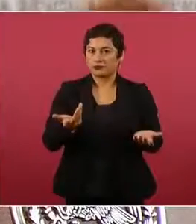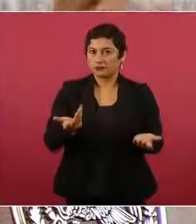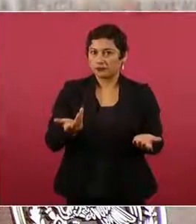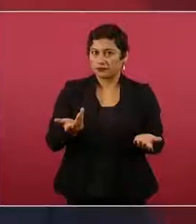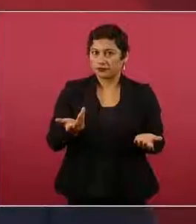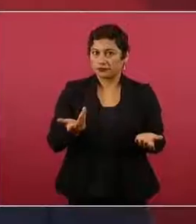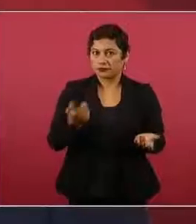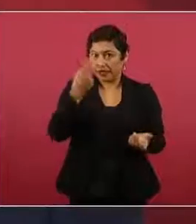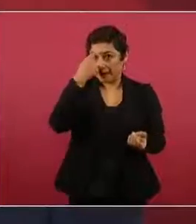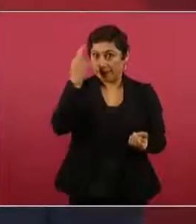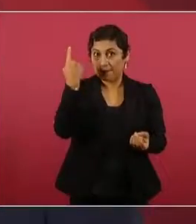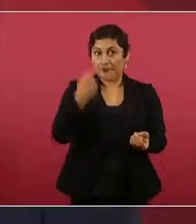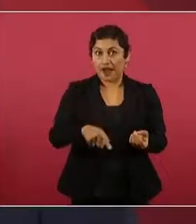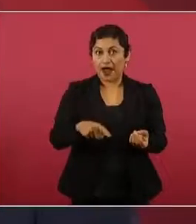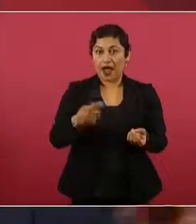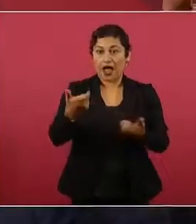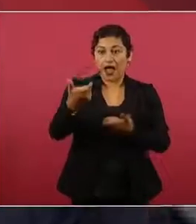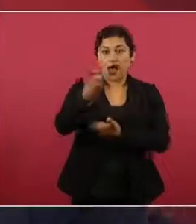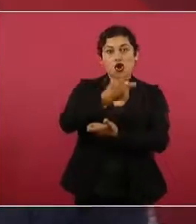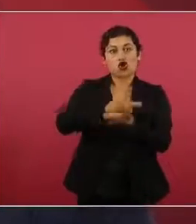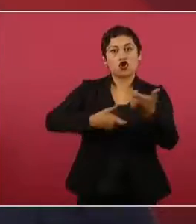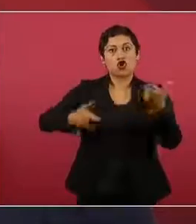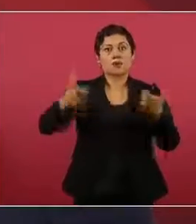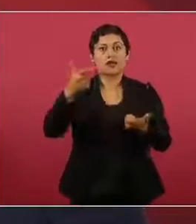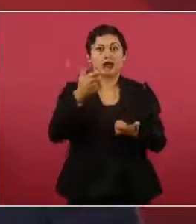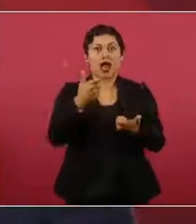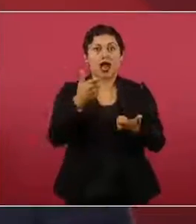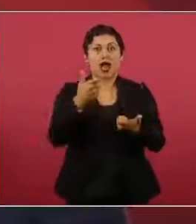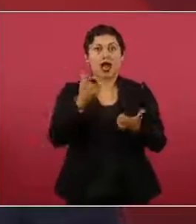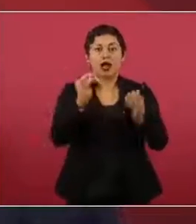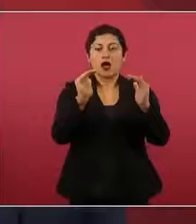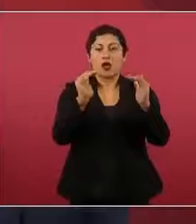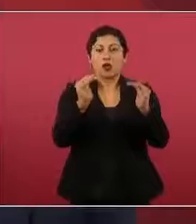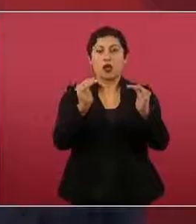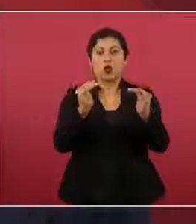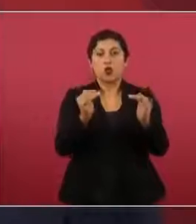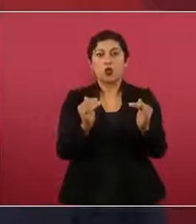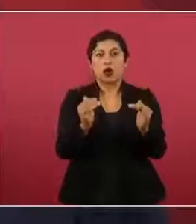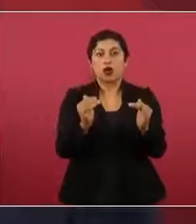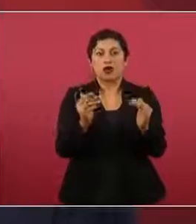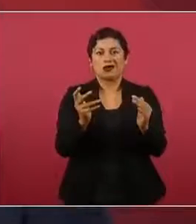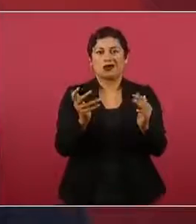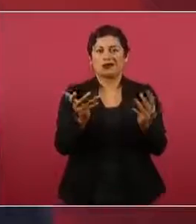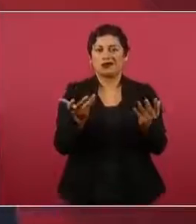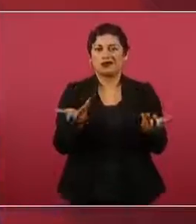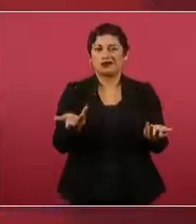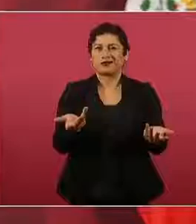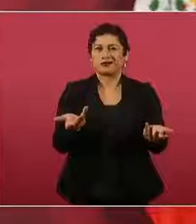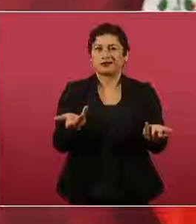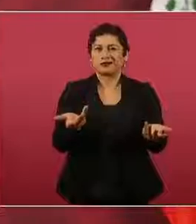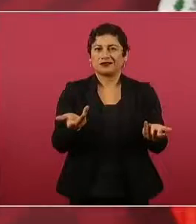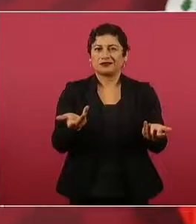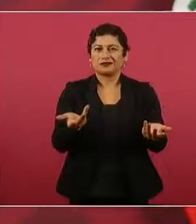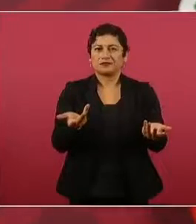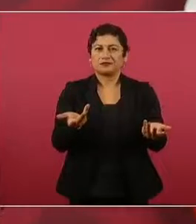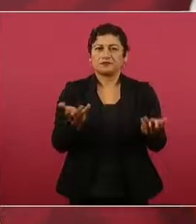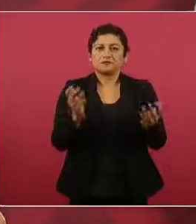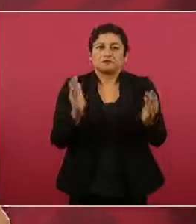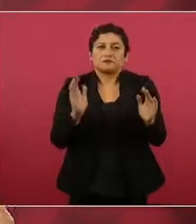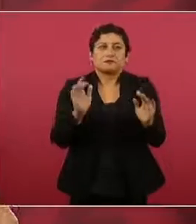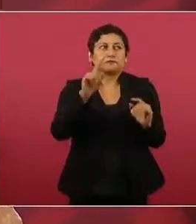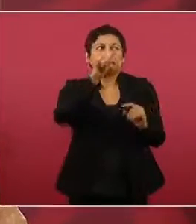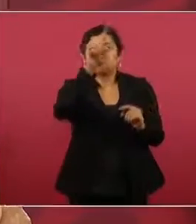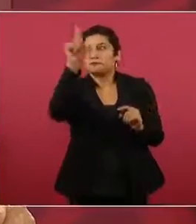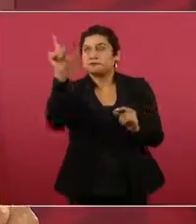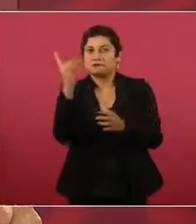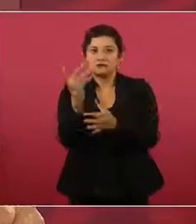Para enfriar la economía. Para la economía. Pues sí, puede ser.